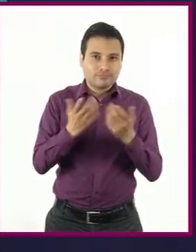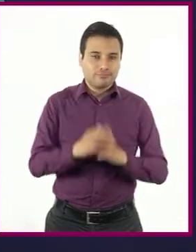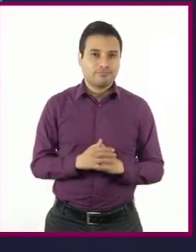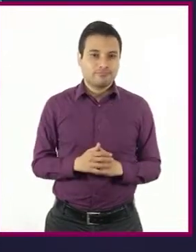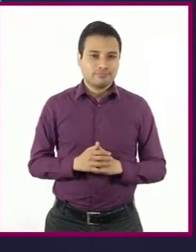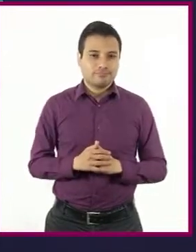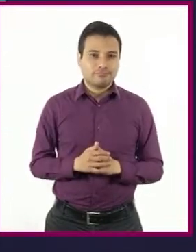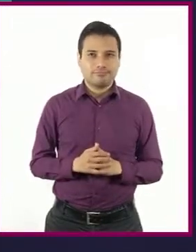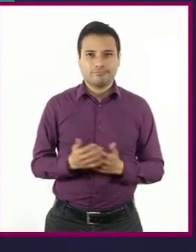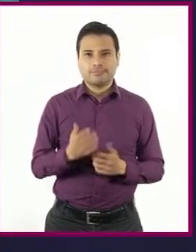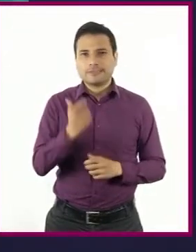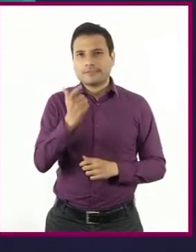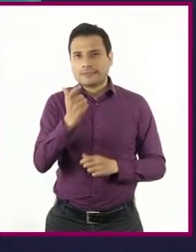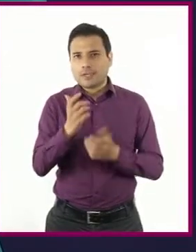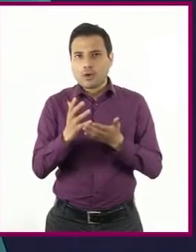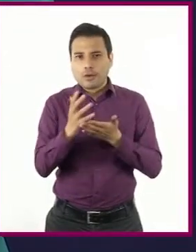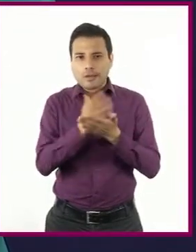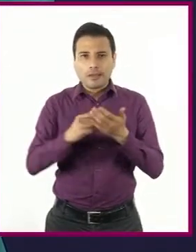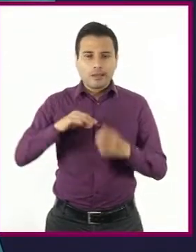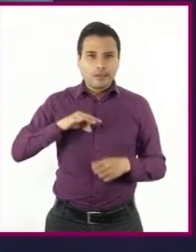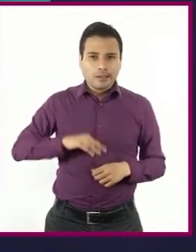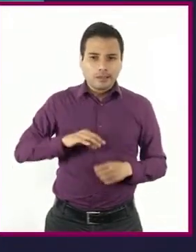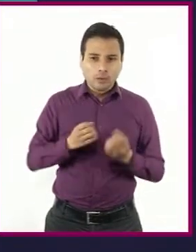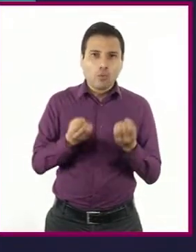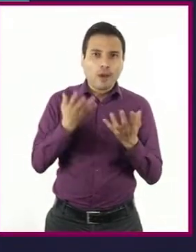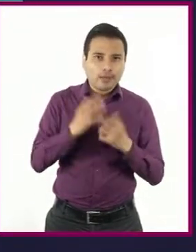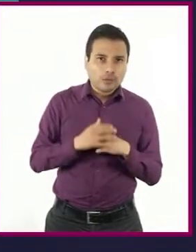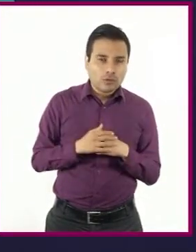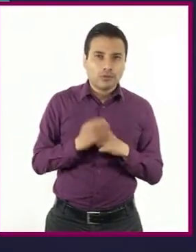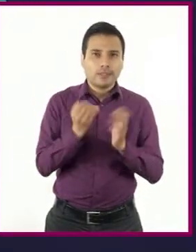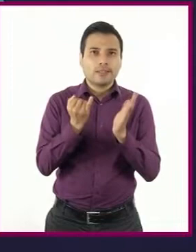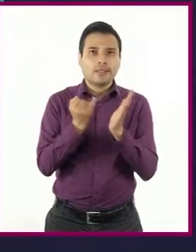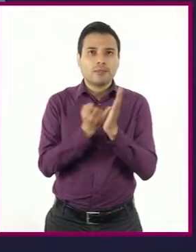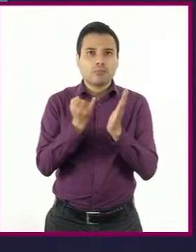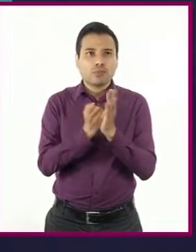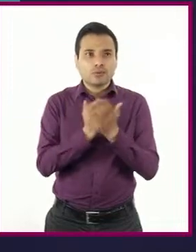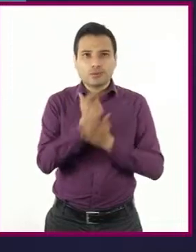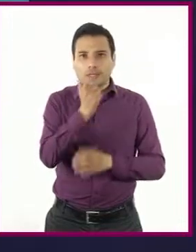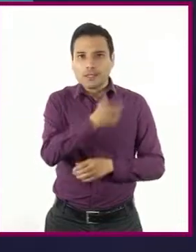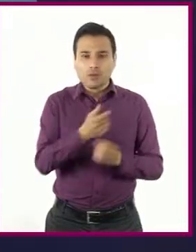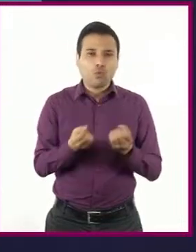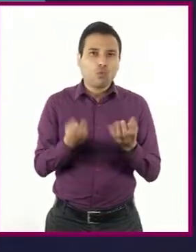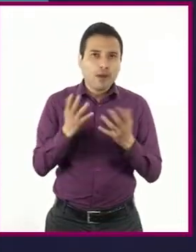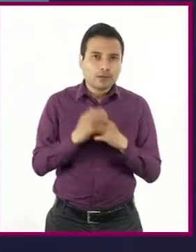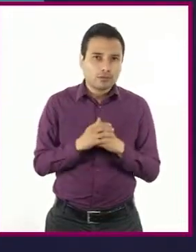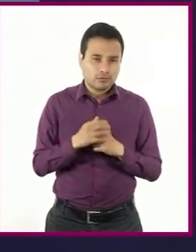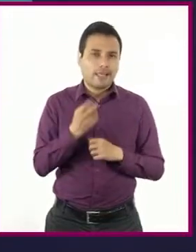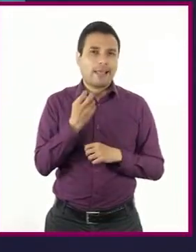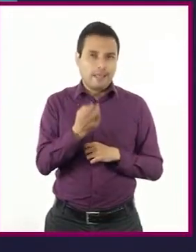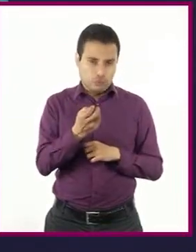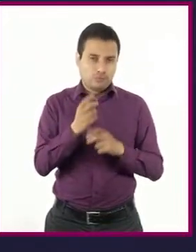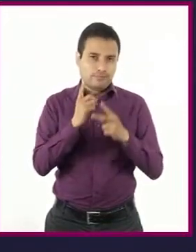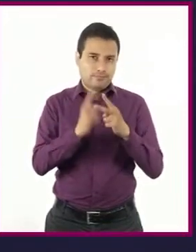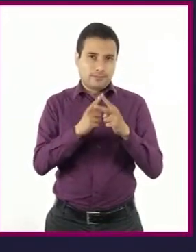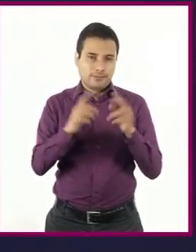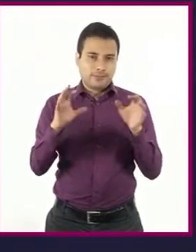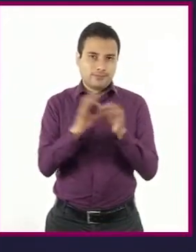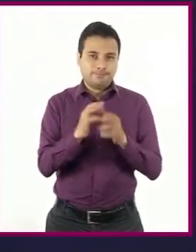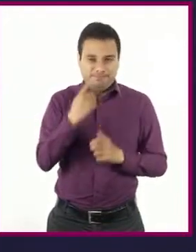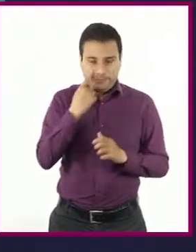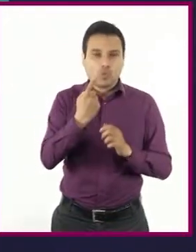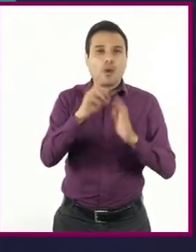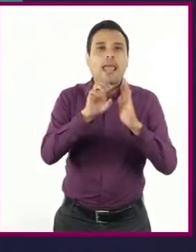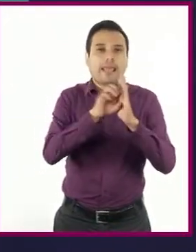el margen de ganancia y el pago de los impuestos que se generan al vender los artículos, entre otros. Para dar un